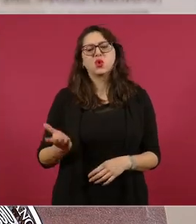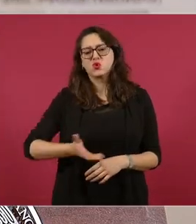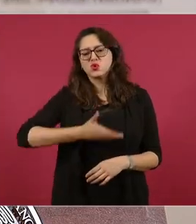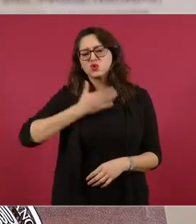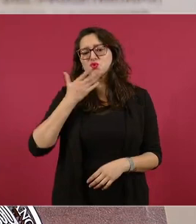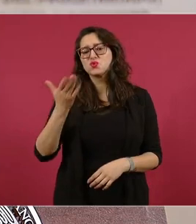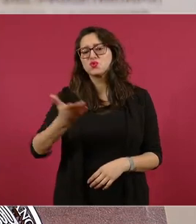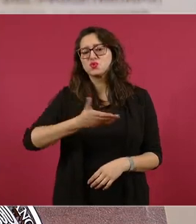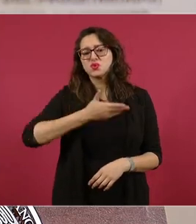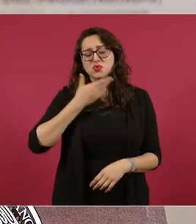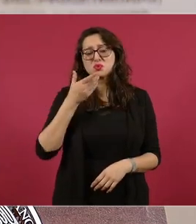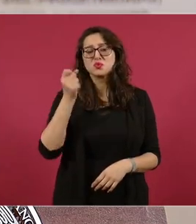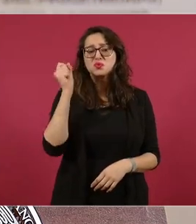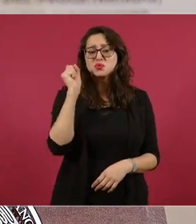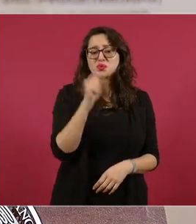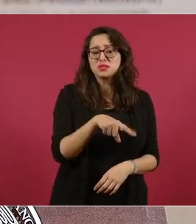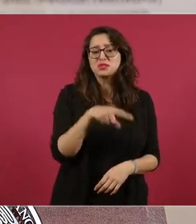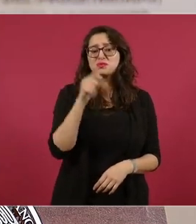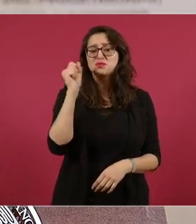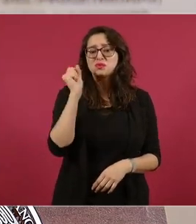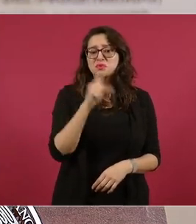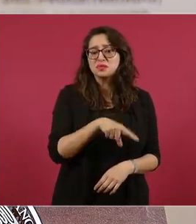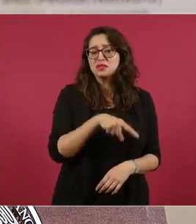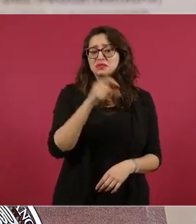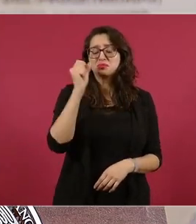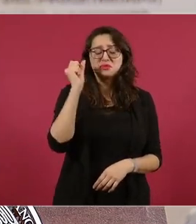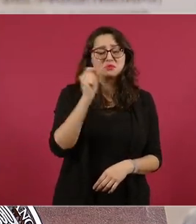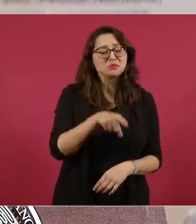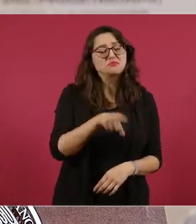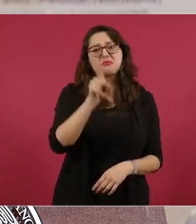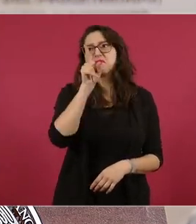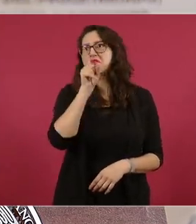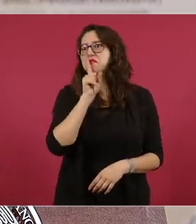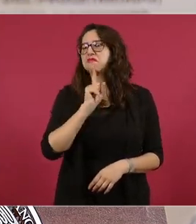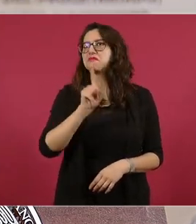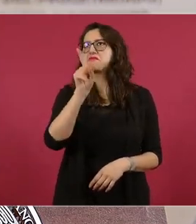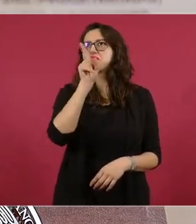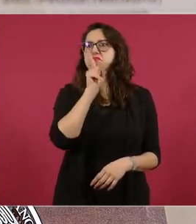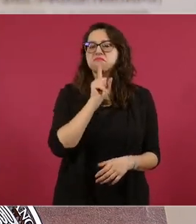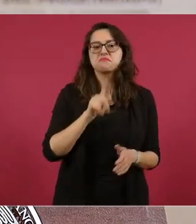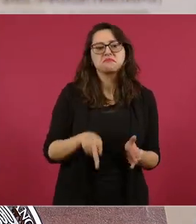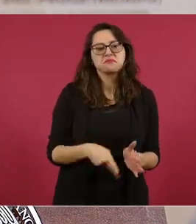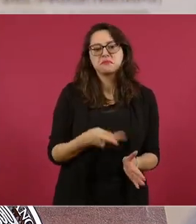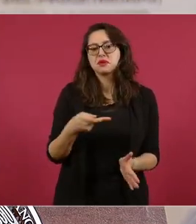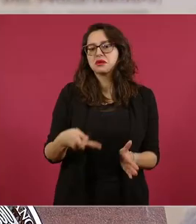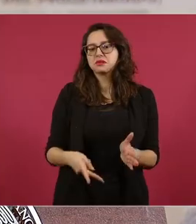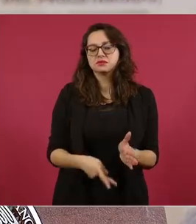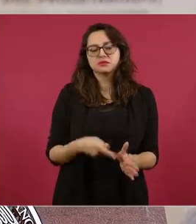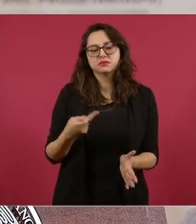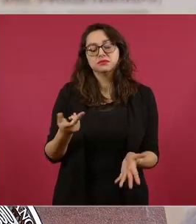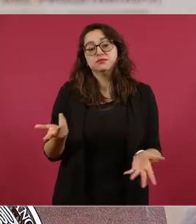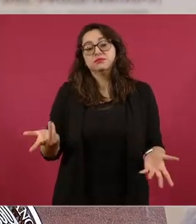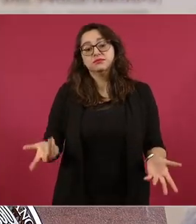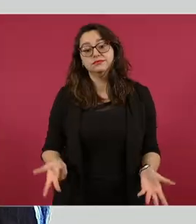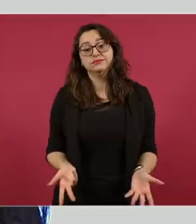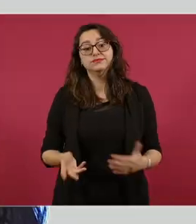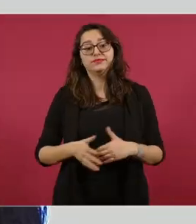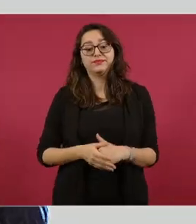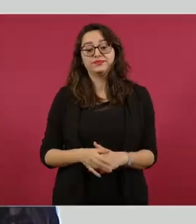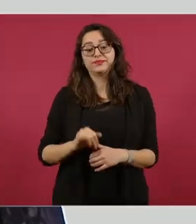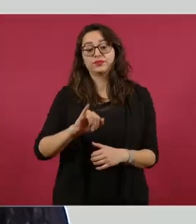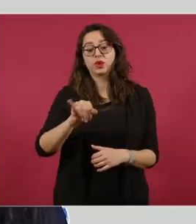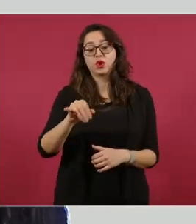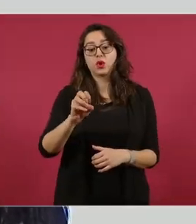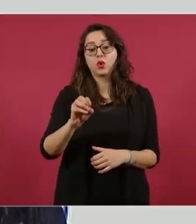sección, no por las razones correctas, vamos a decir, porque vamos a hablar de cómo Joaquín